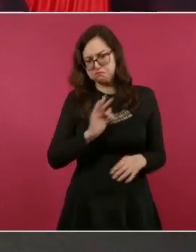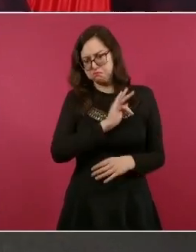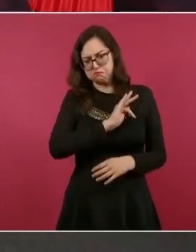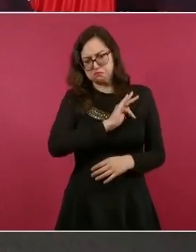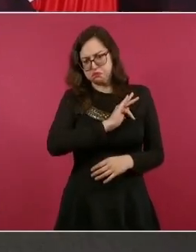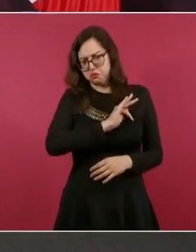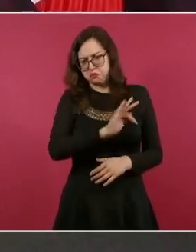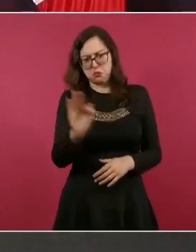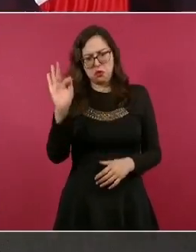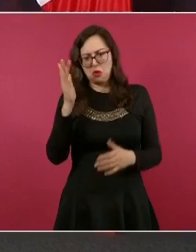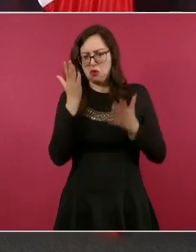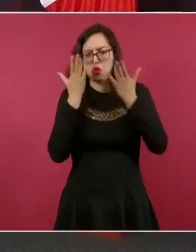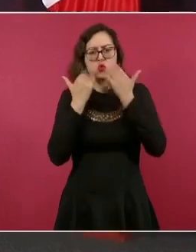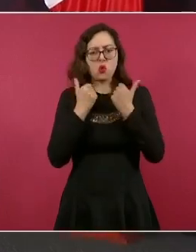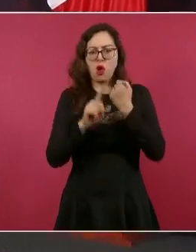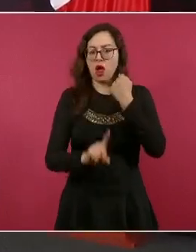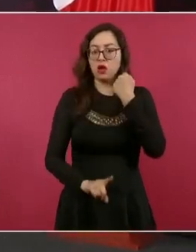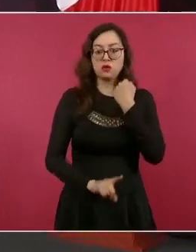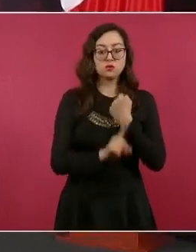país,